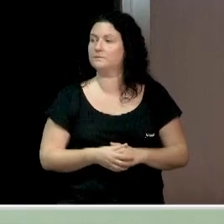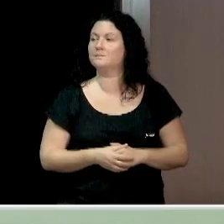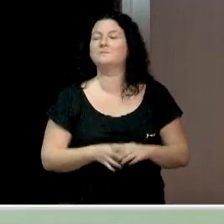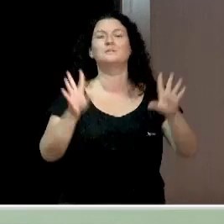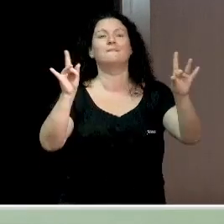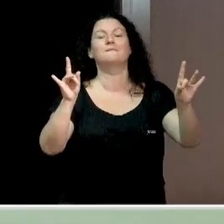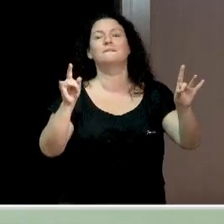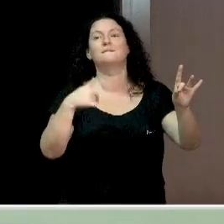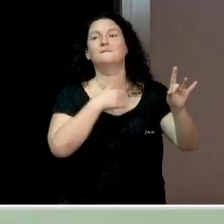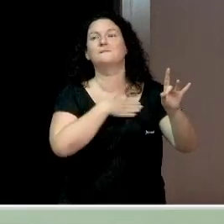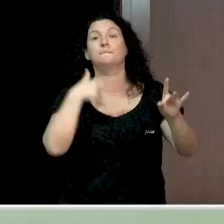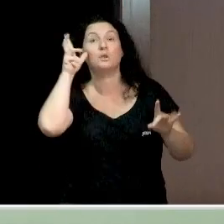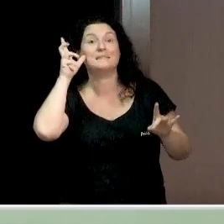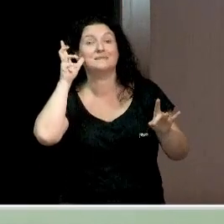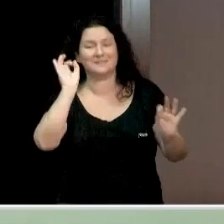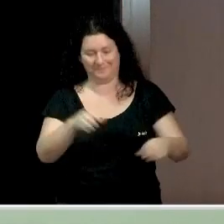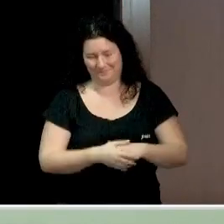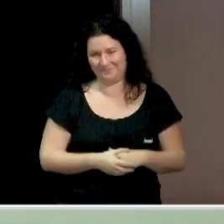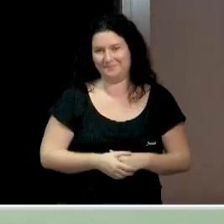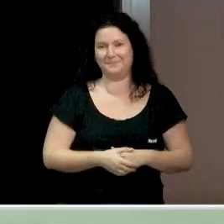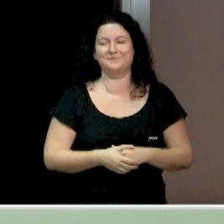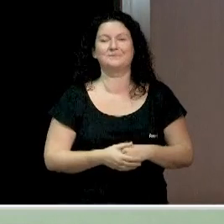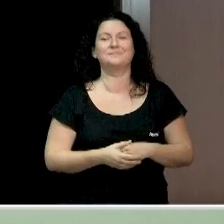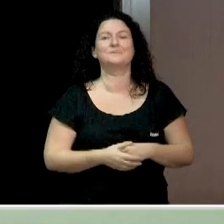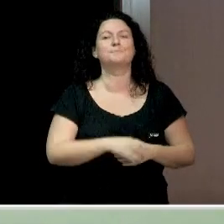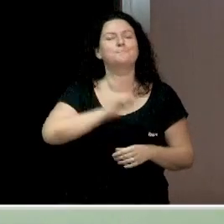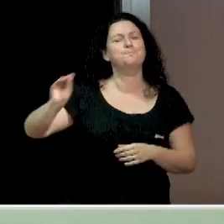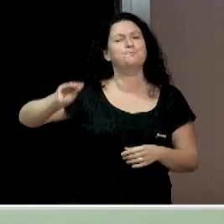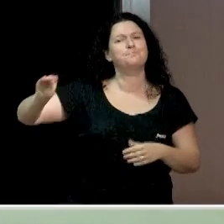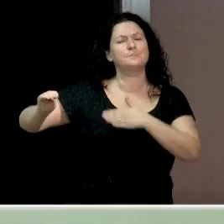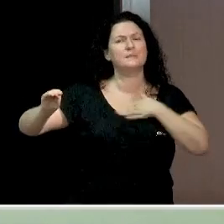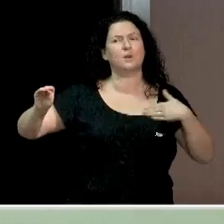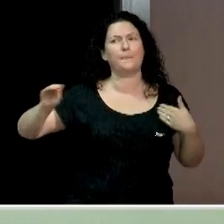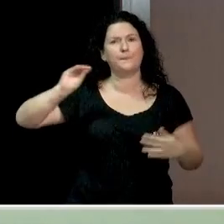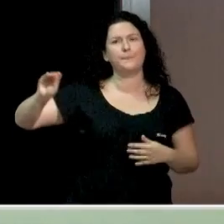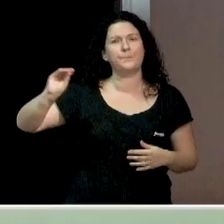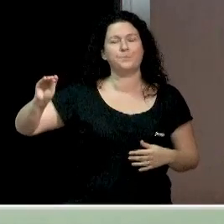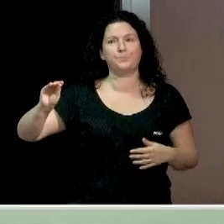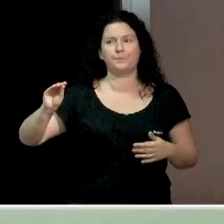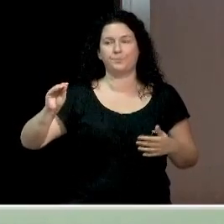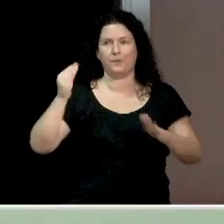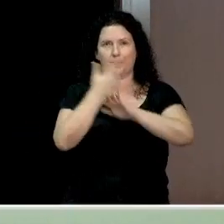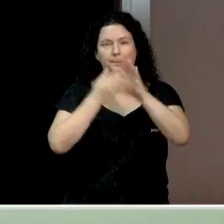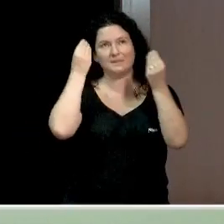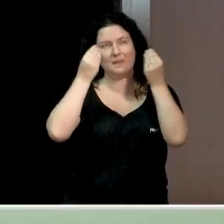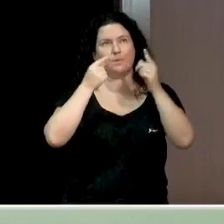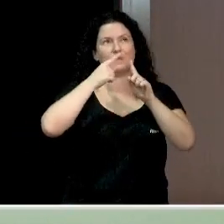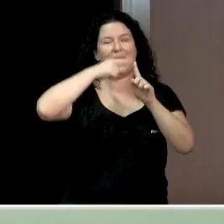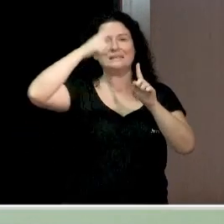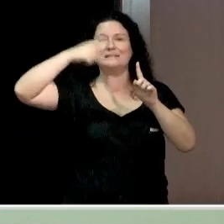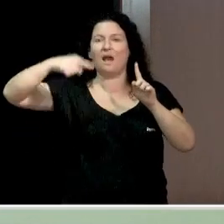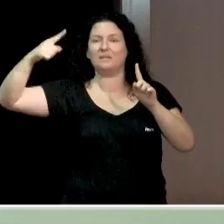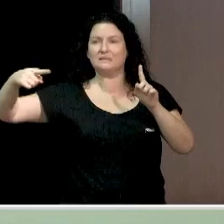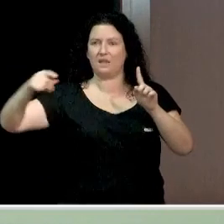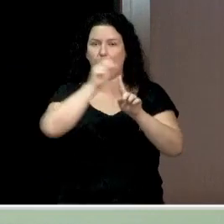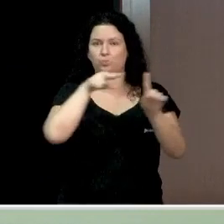Sí, yo quería, no sé si se oye, ¿sí? Sí. Quería preguntar si desde una visión global estadística, ¿no?